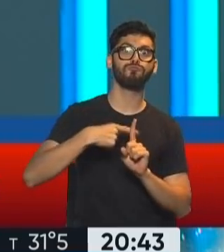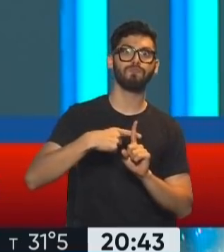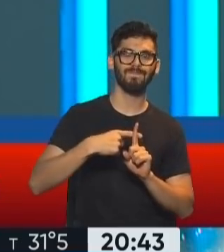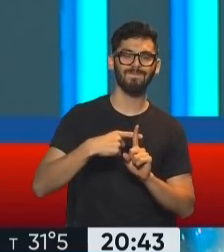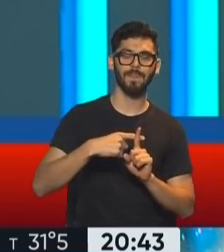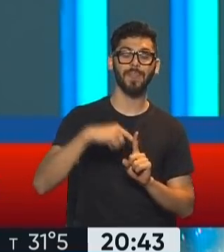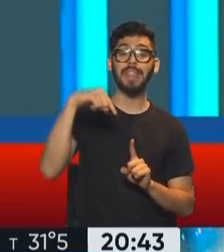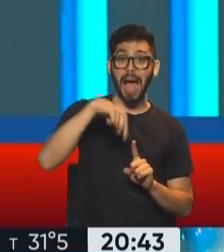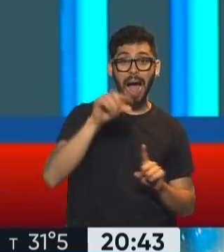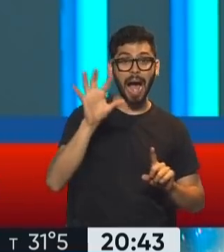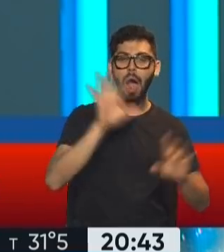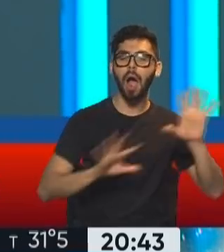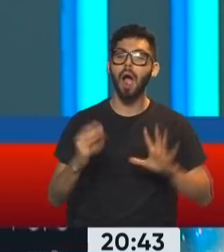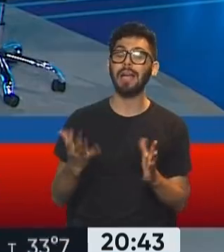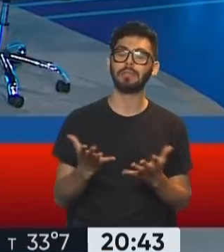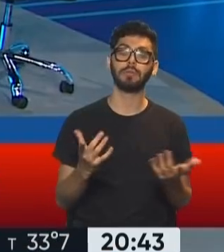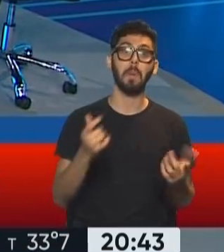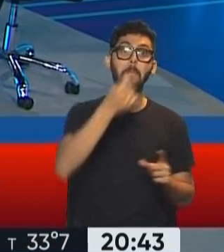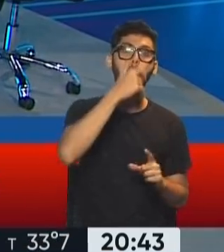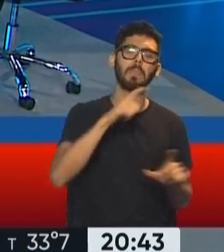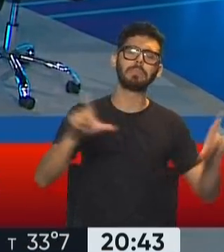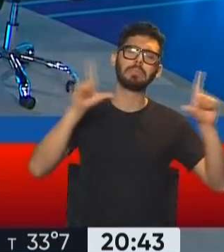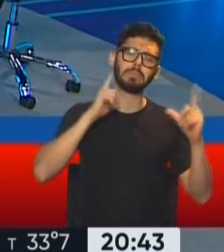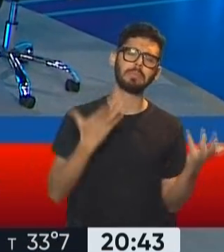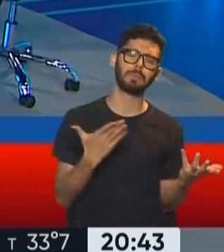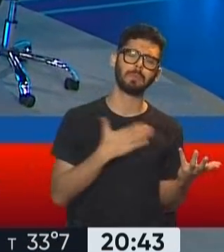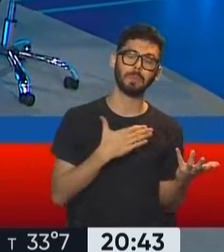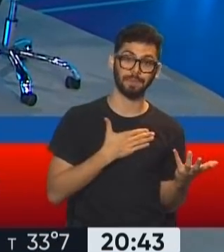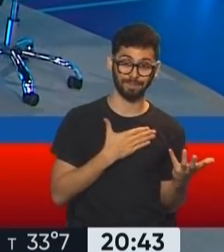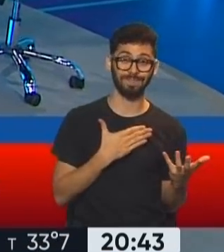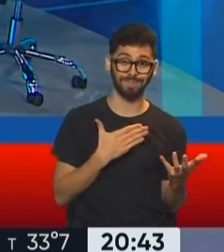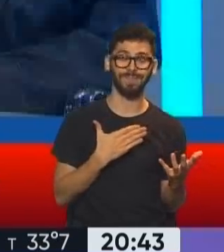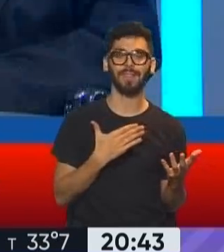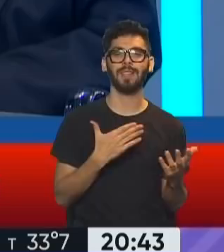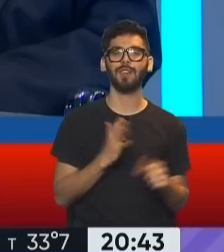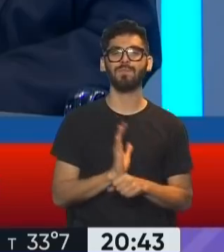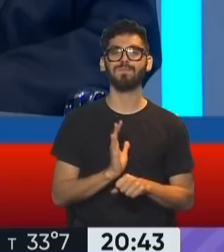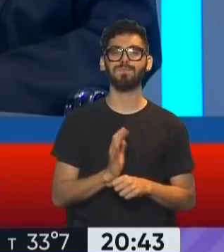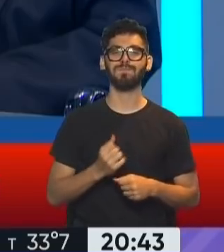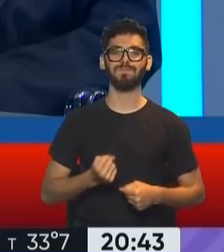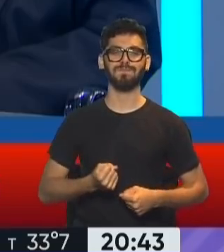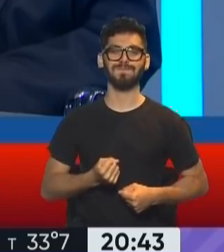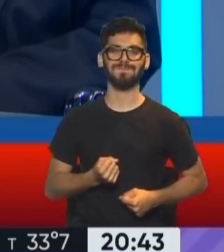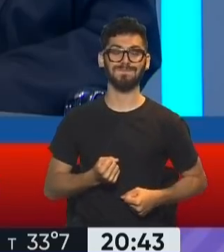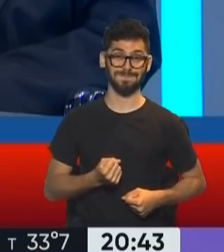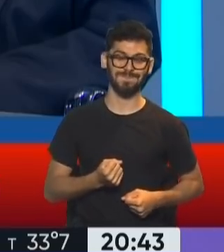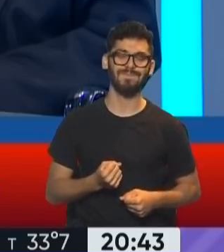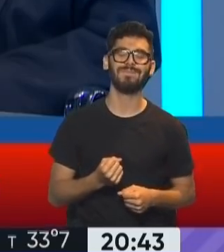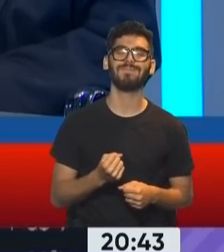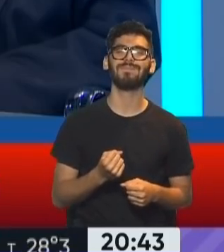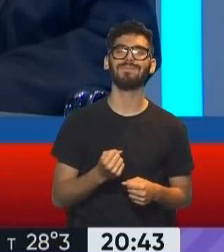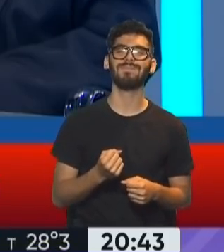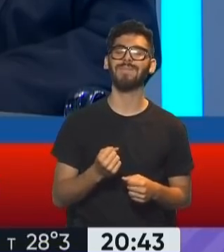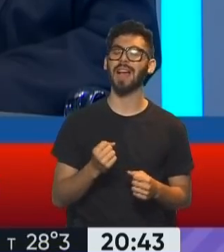se montó es una victimización de Mauricio Macri. Es como un espaldarazo. Aparte sucede